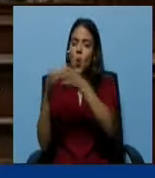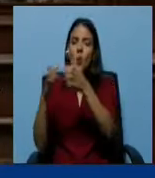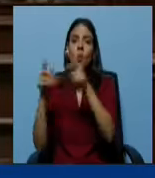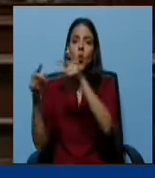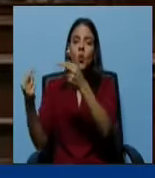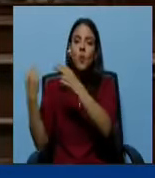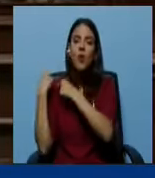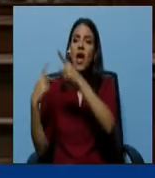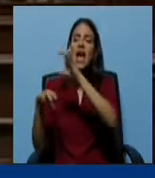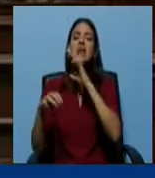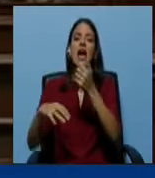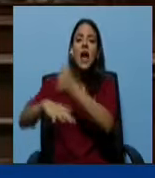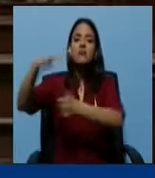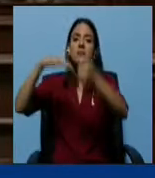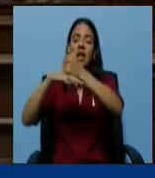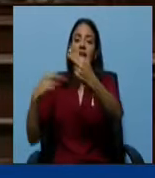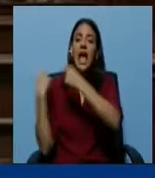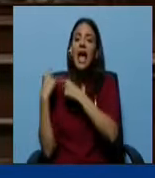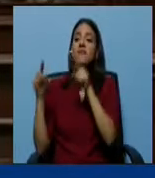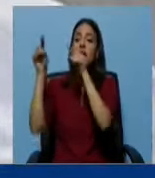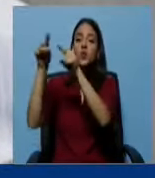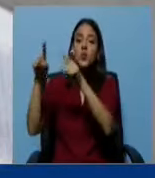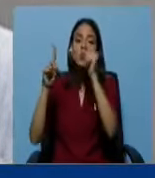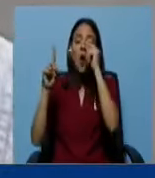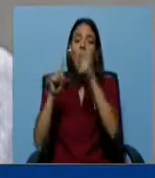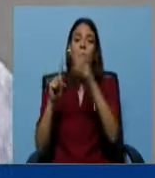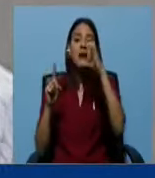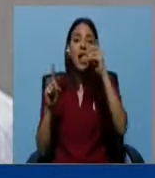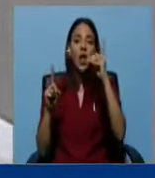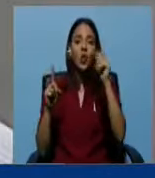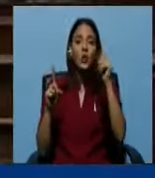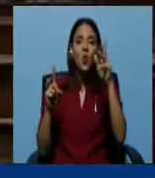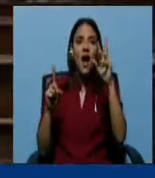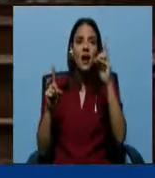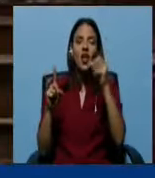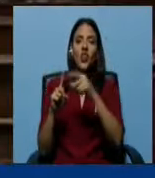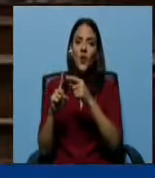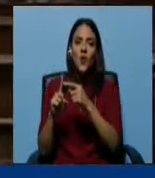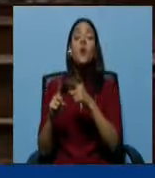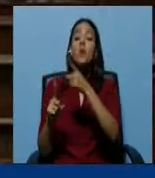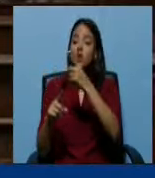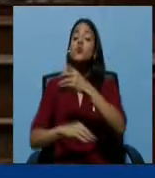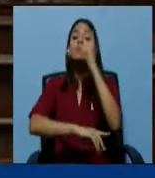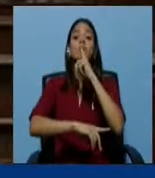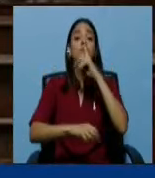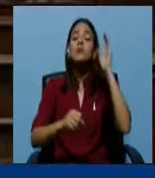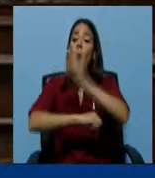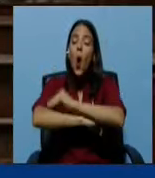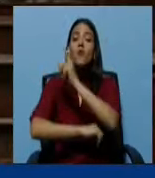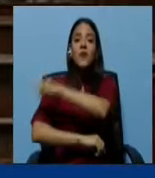Ella era tu jefa, Eduardo, en aquellos años. Bueno, obedece.